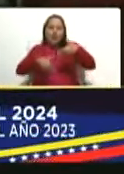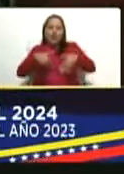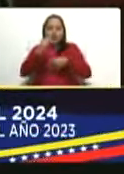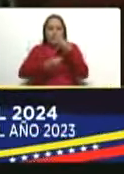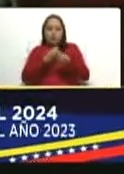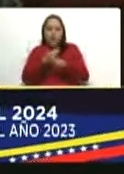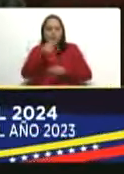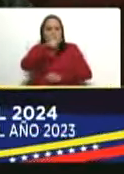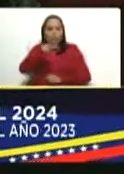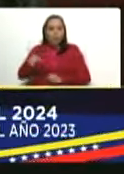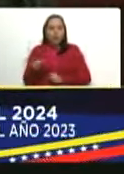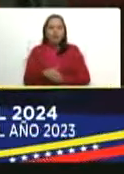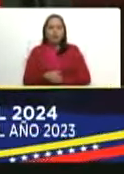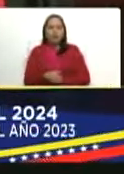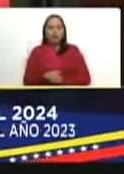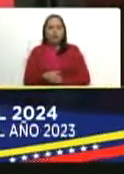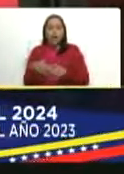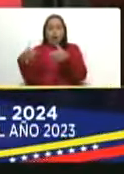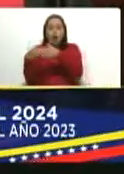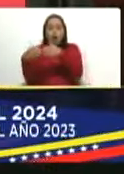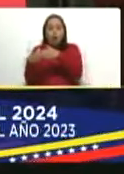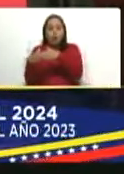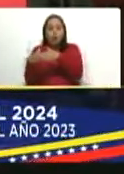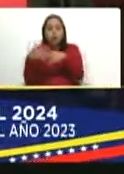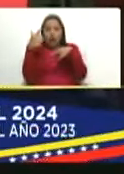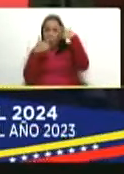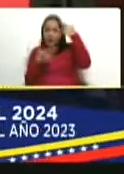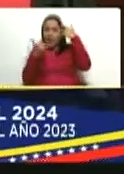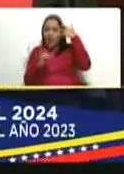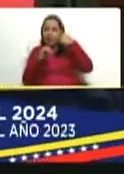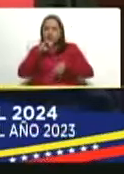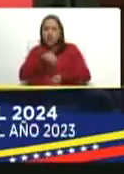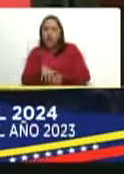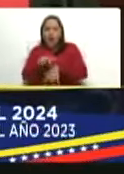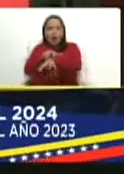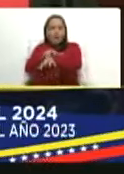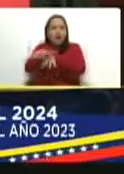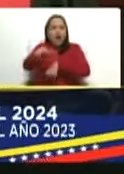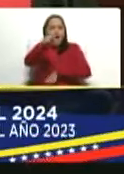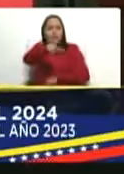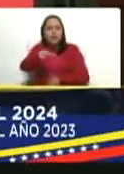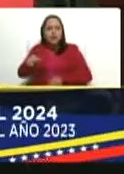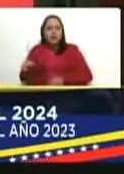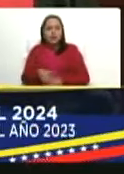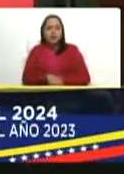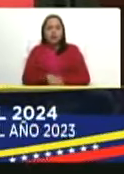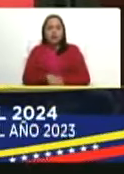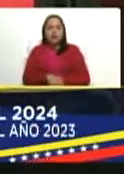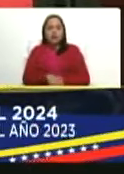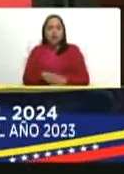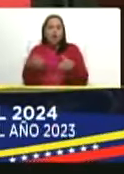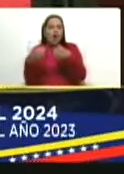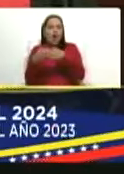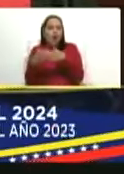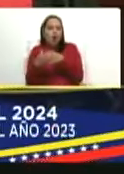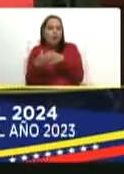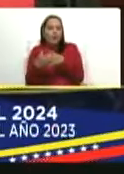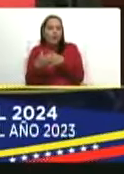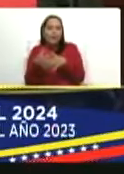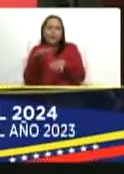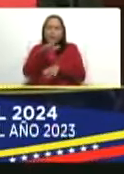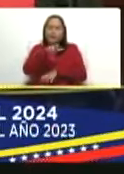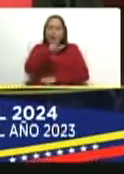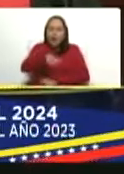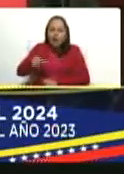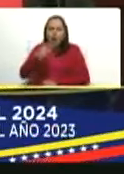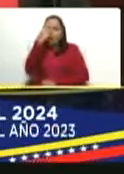populares. Este bloque histórico está compuesto mayoritariamente por los sectores populares, por